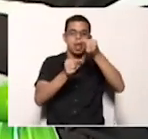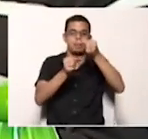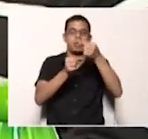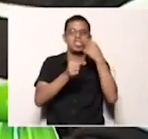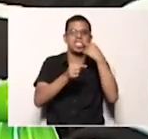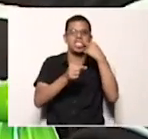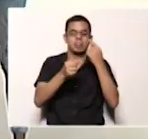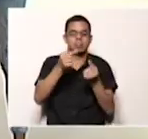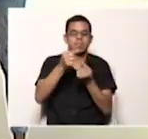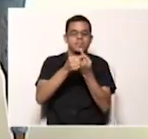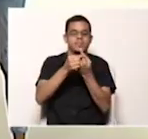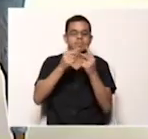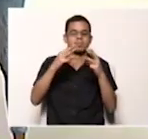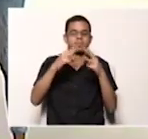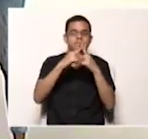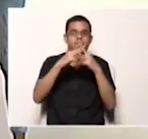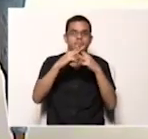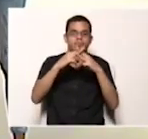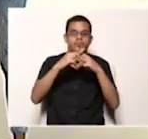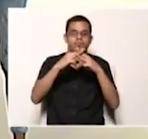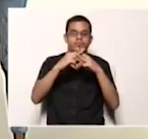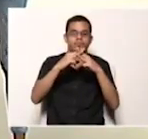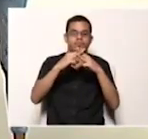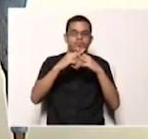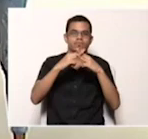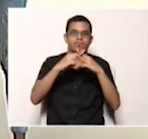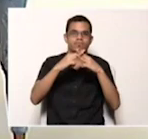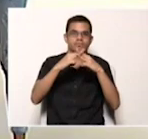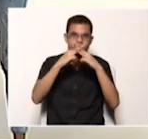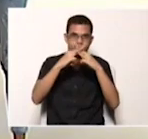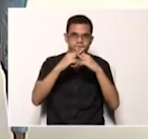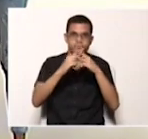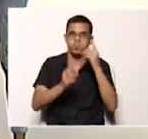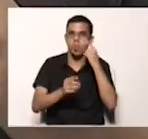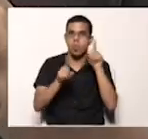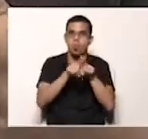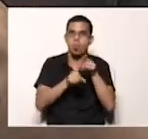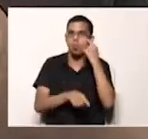Vamos a ver, ya va. Si quieren, muéstralo allá.